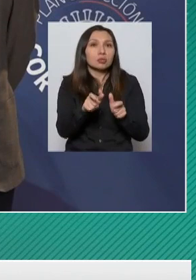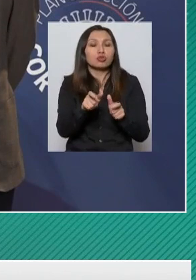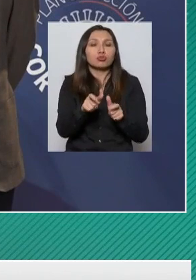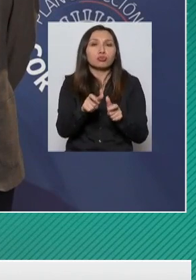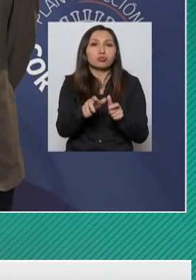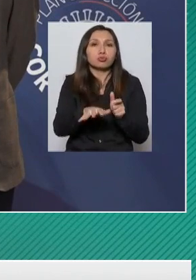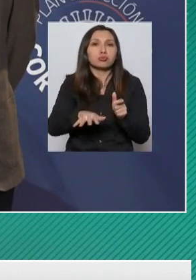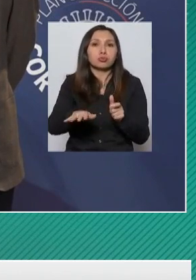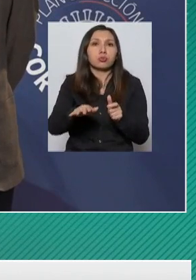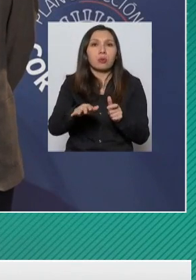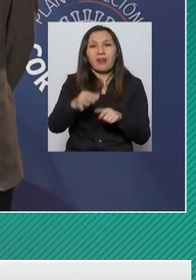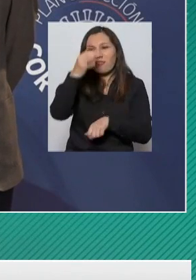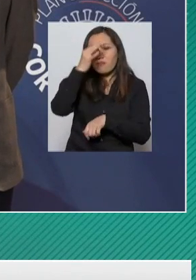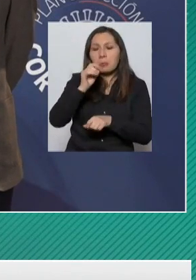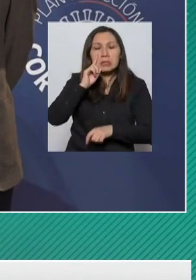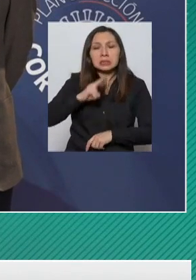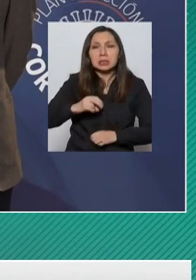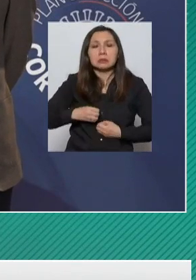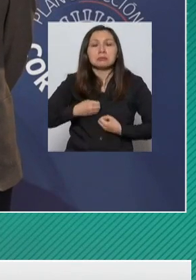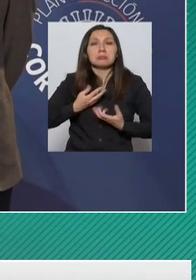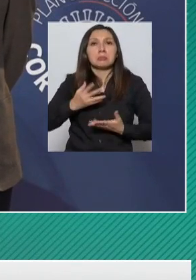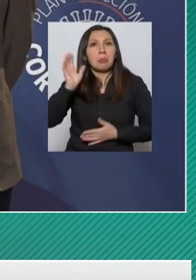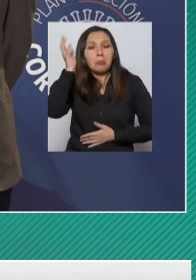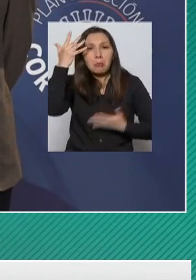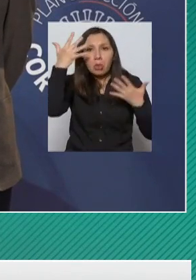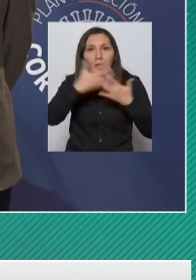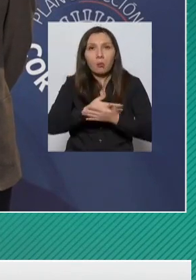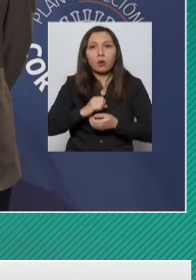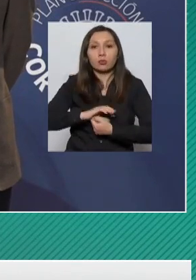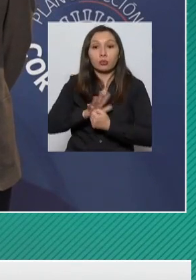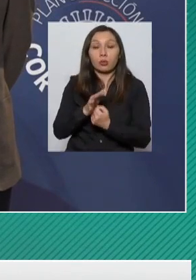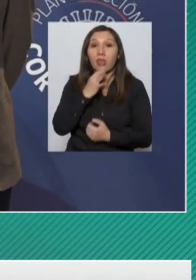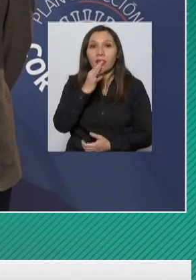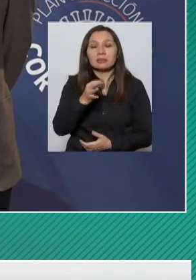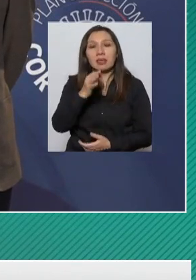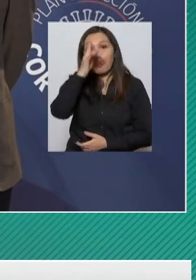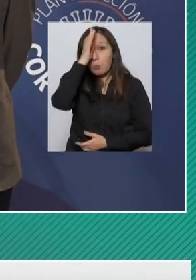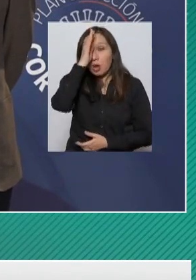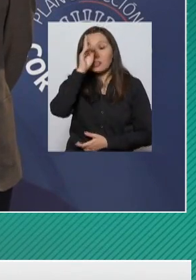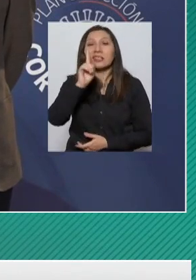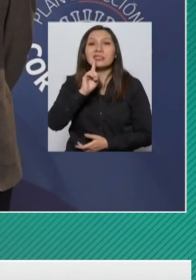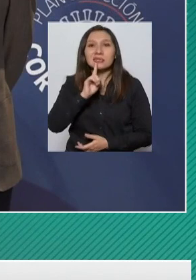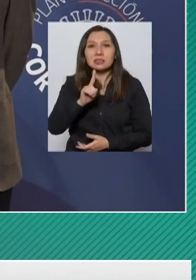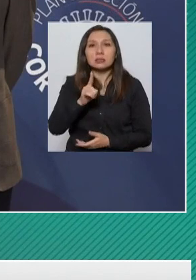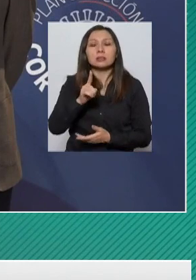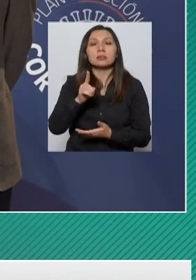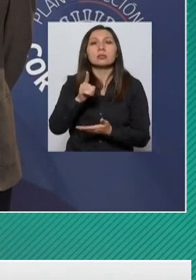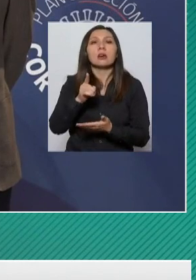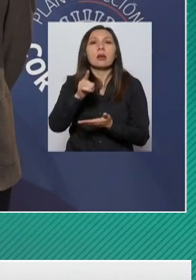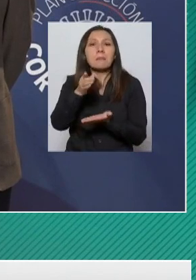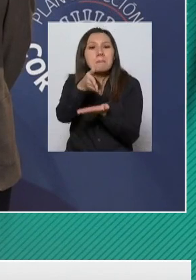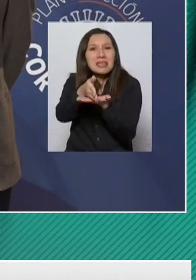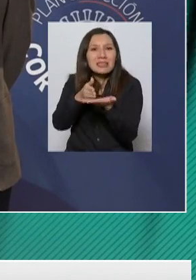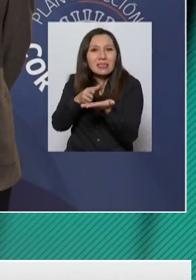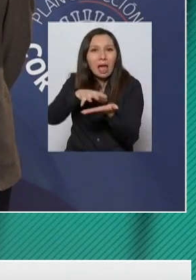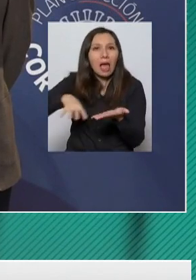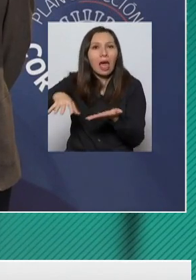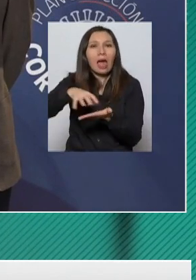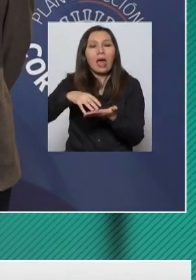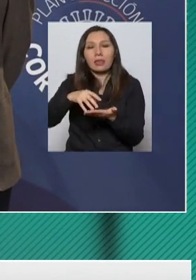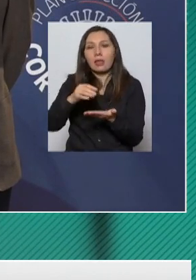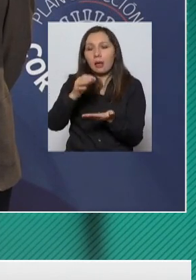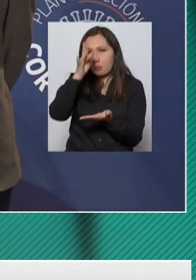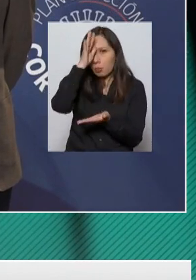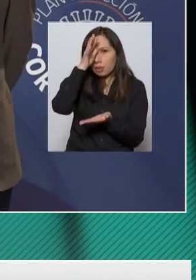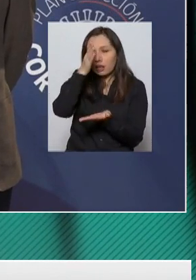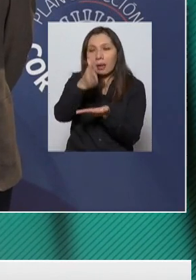los casos asintomáticos quiero decir que en puente alto se encuentra en cuarentena una parte de la región de